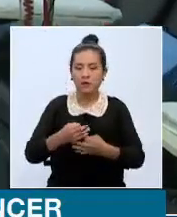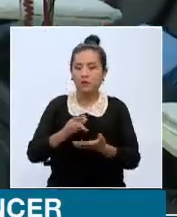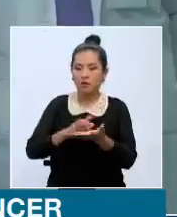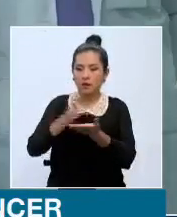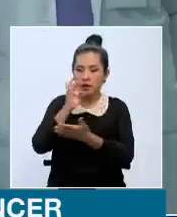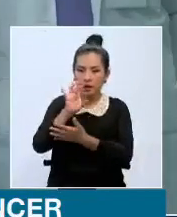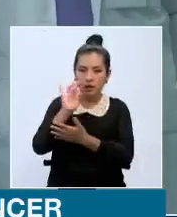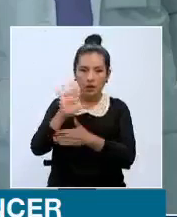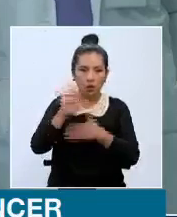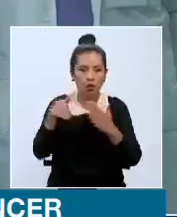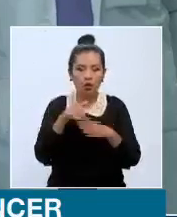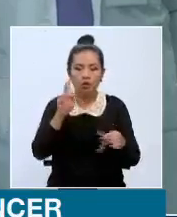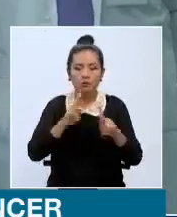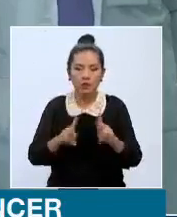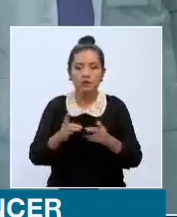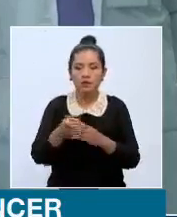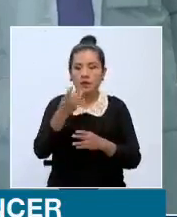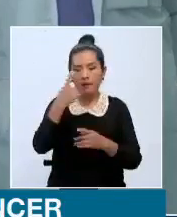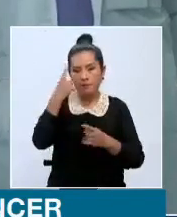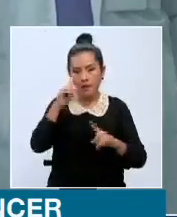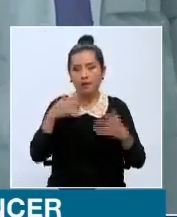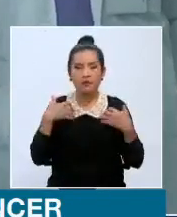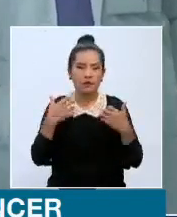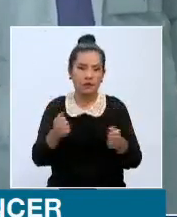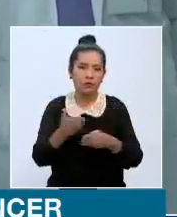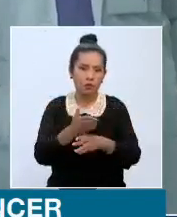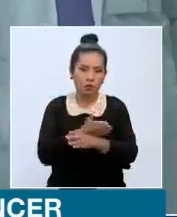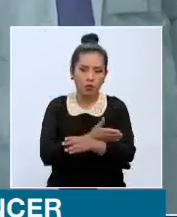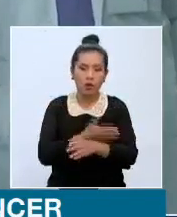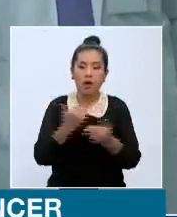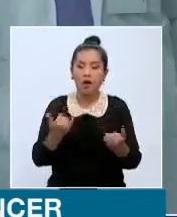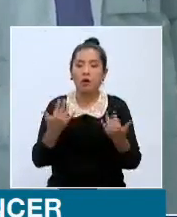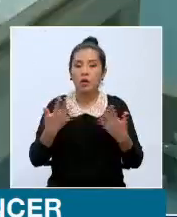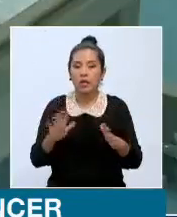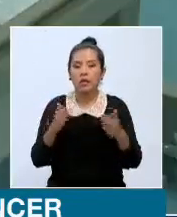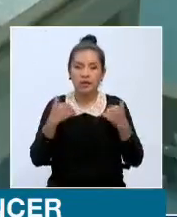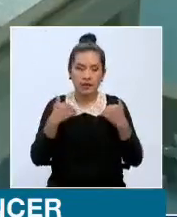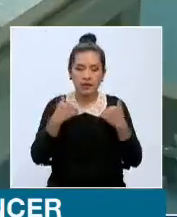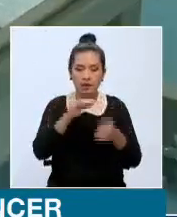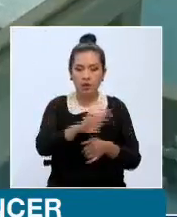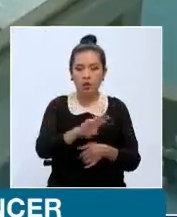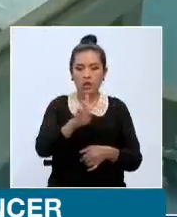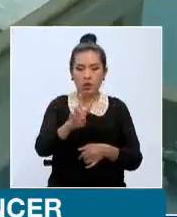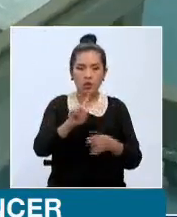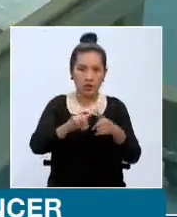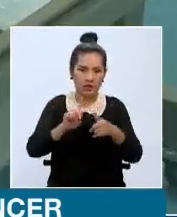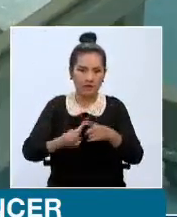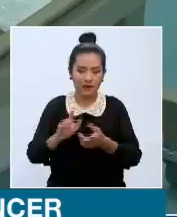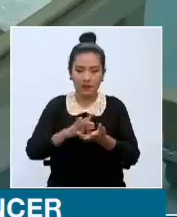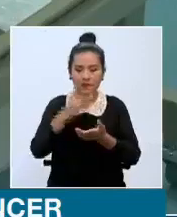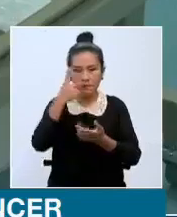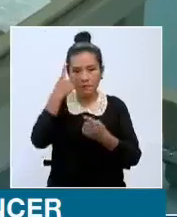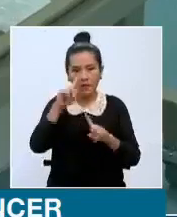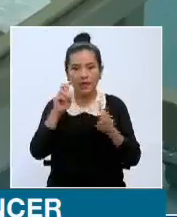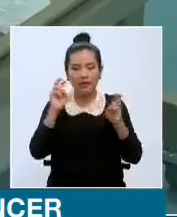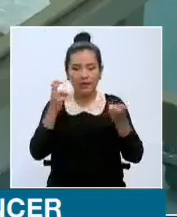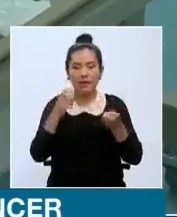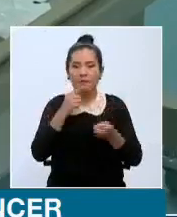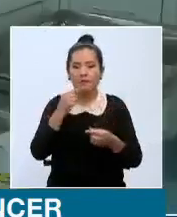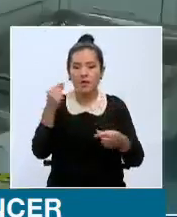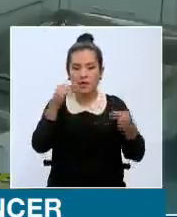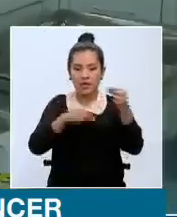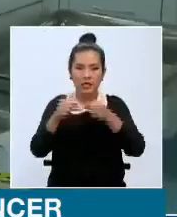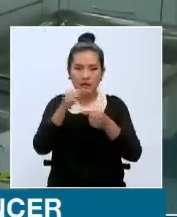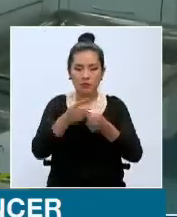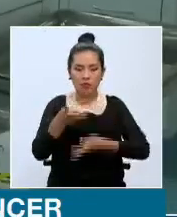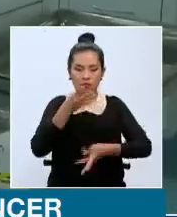los medicamentos que se necesita. En este momento tenemos 42 medicamentos para quimioterapia, pero aún falta